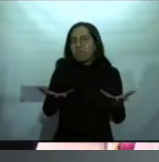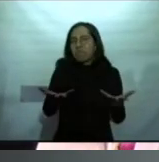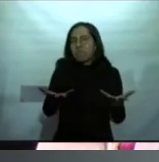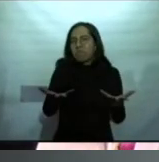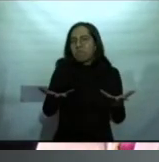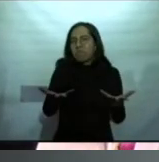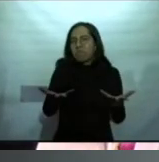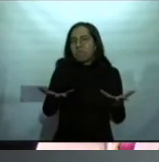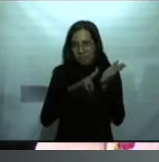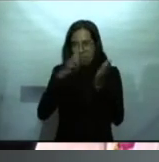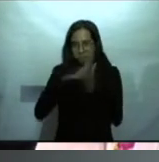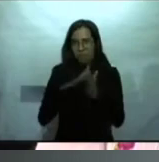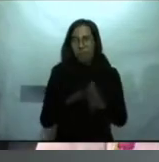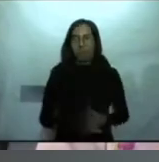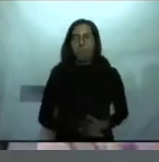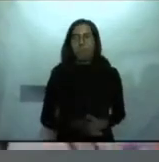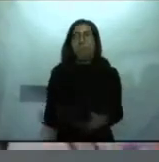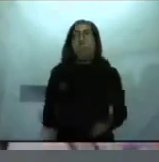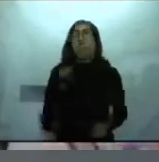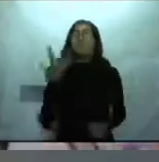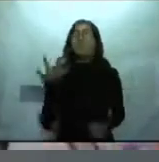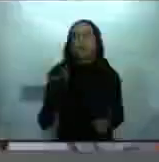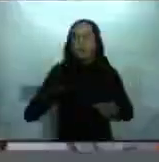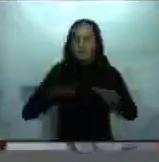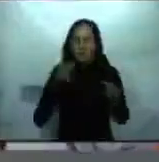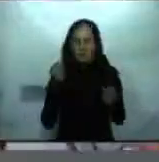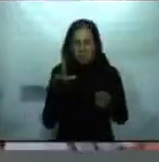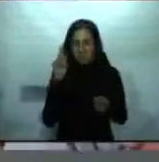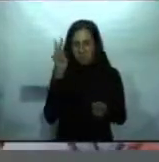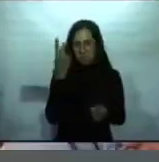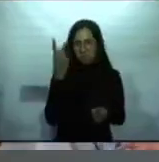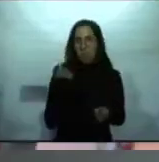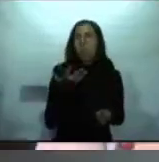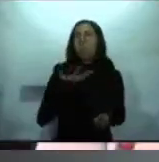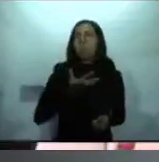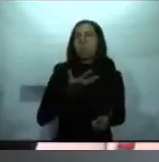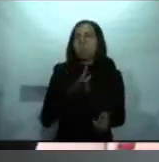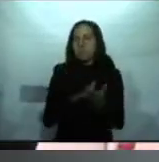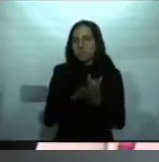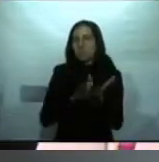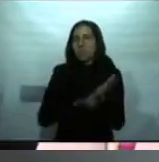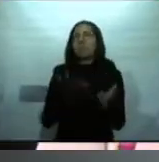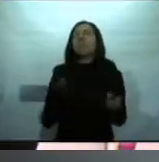Huatulco. ¿Cuántas preparatorias hay en Huatulco?